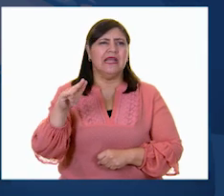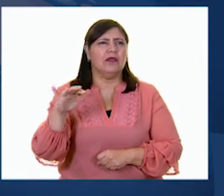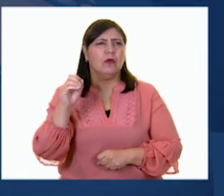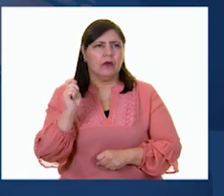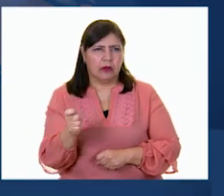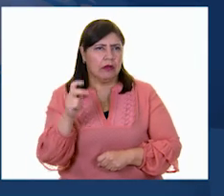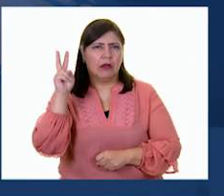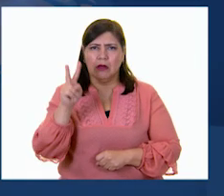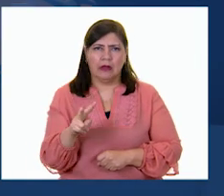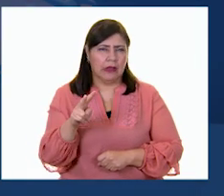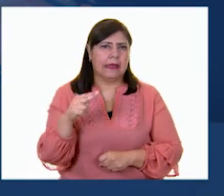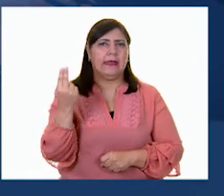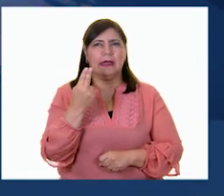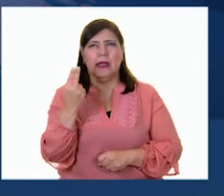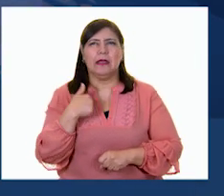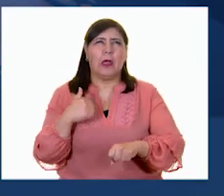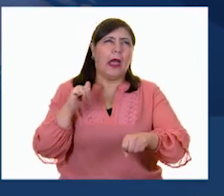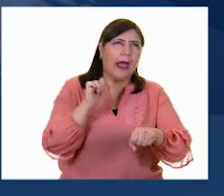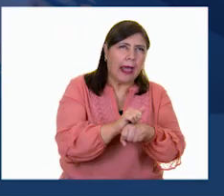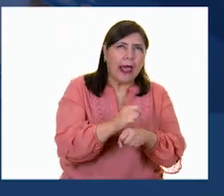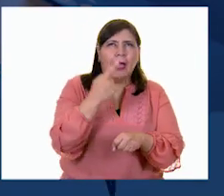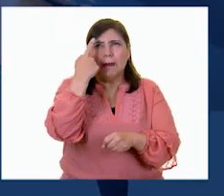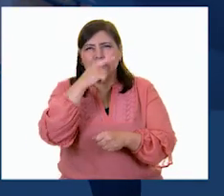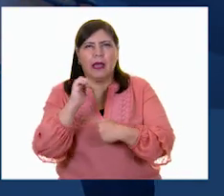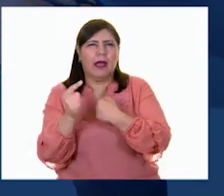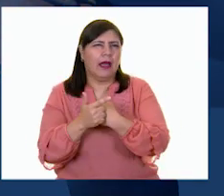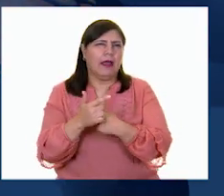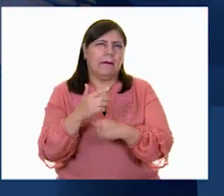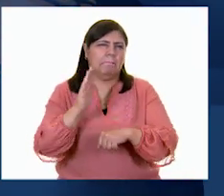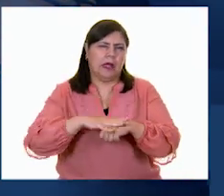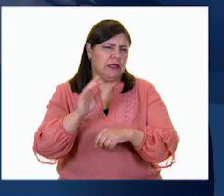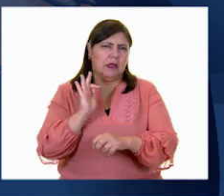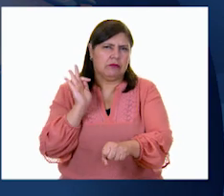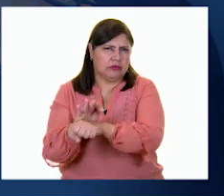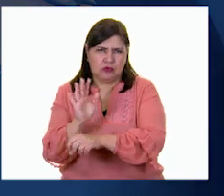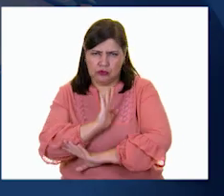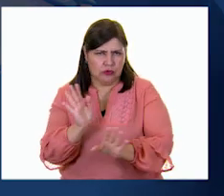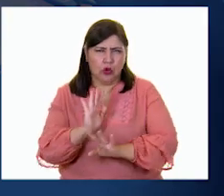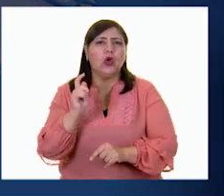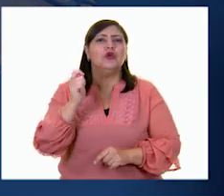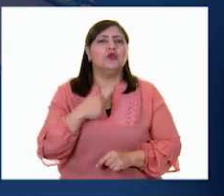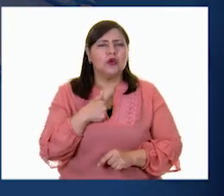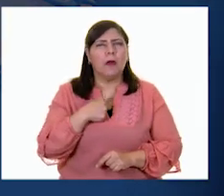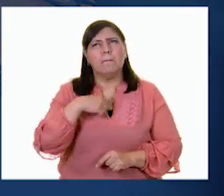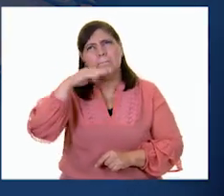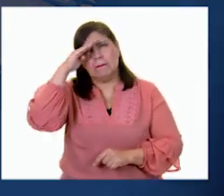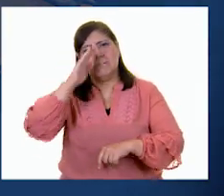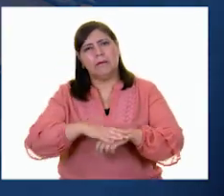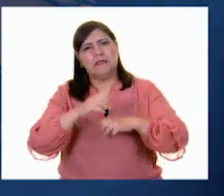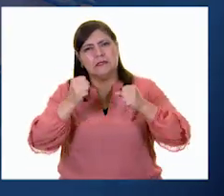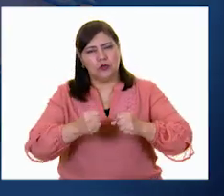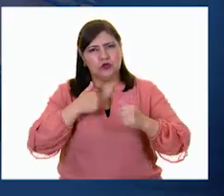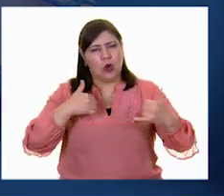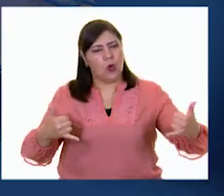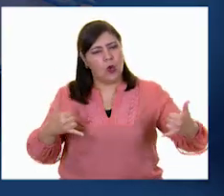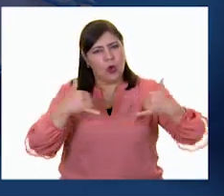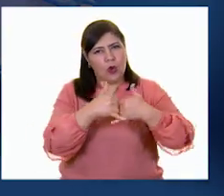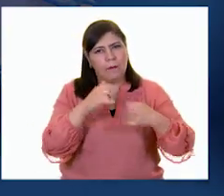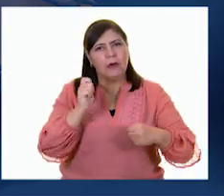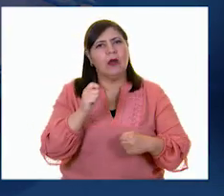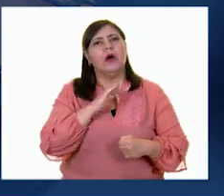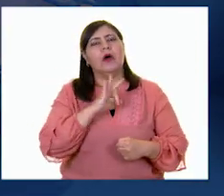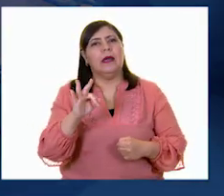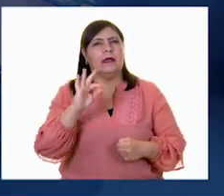será preciso apelar a ese recurso. Para mayor seguridad, procuraré hablarle al director de la escuela tan pronto